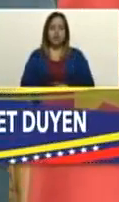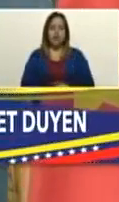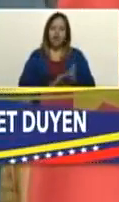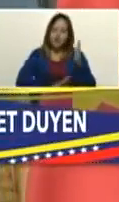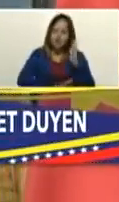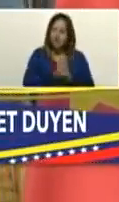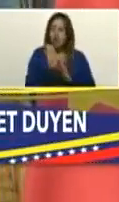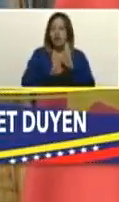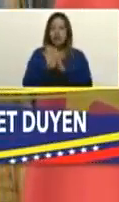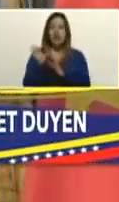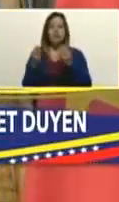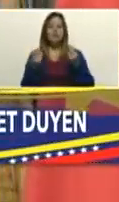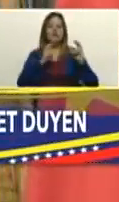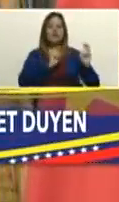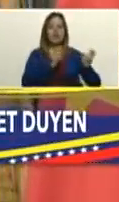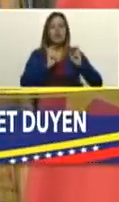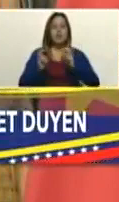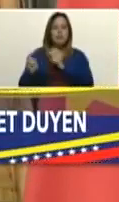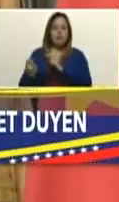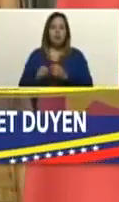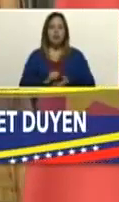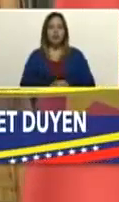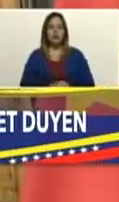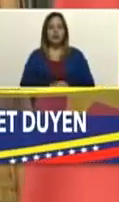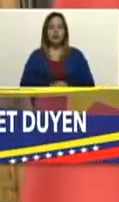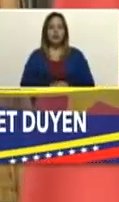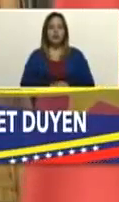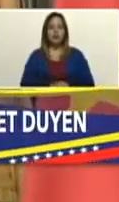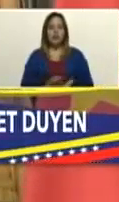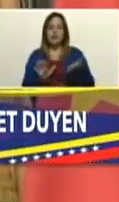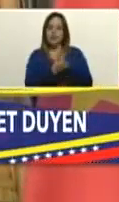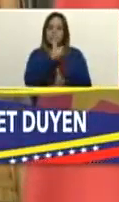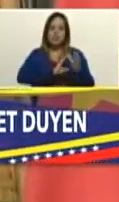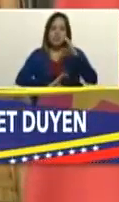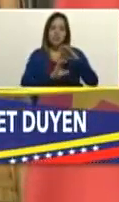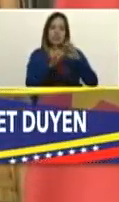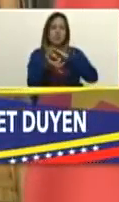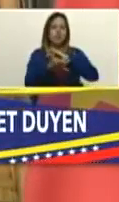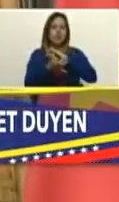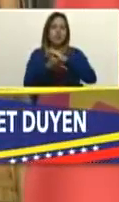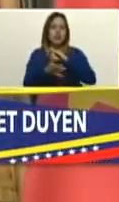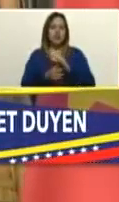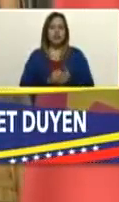avanzar en muchos temas, en materia de ciencia, tecnología,